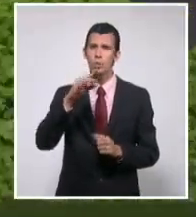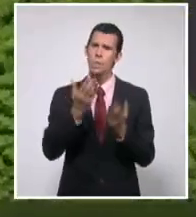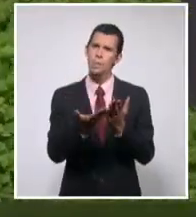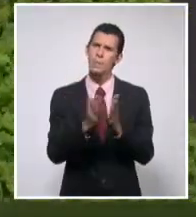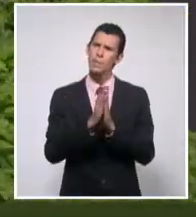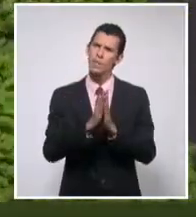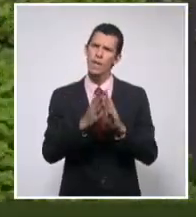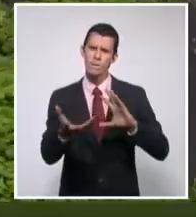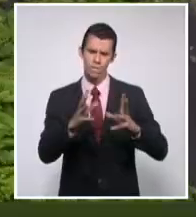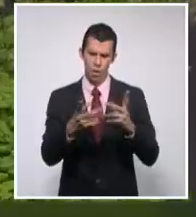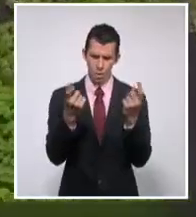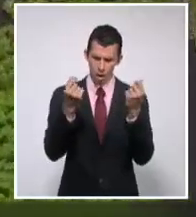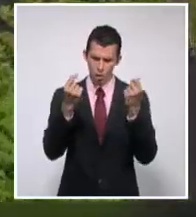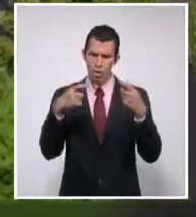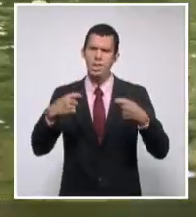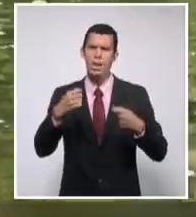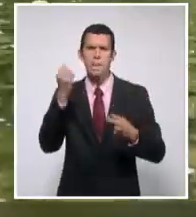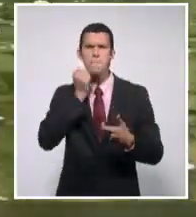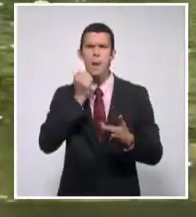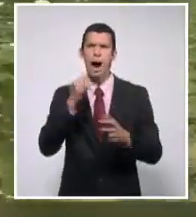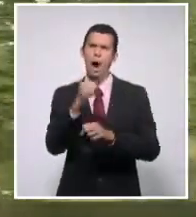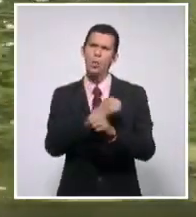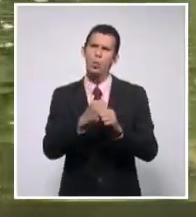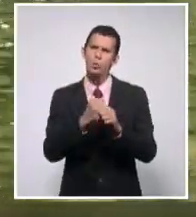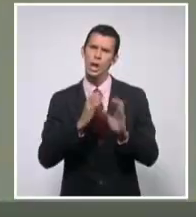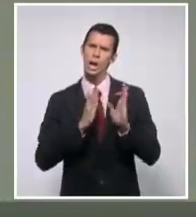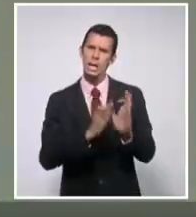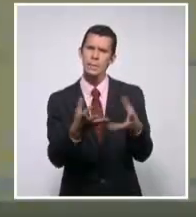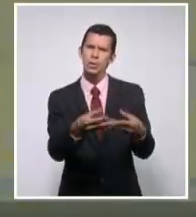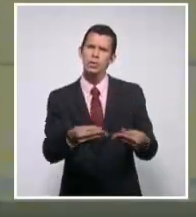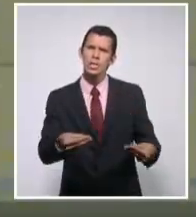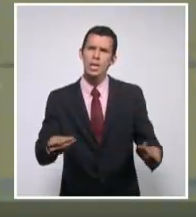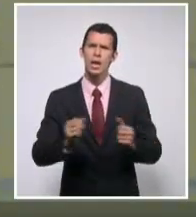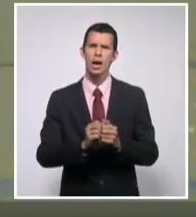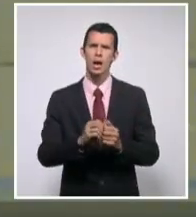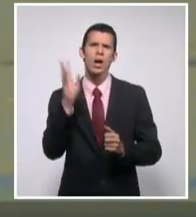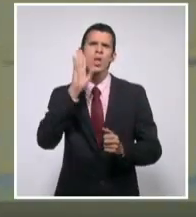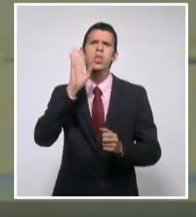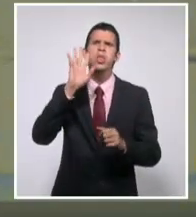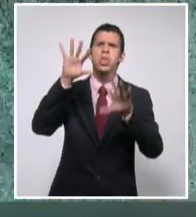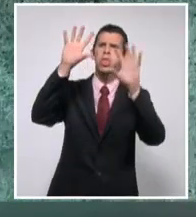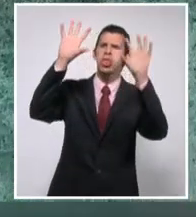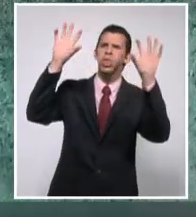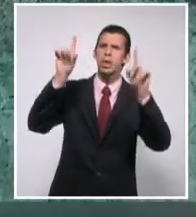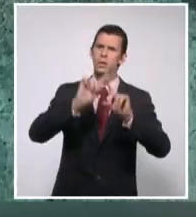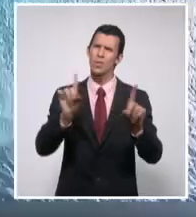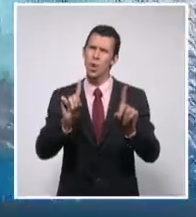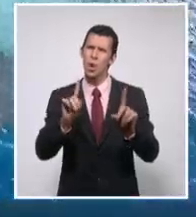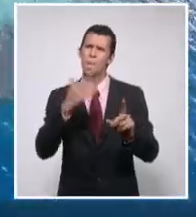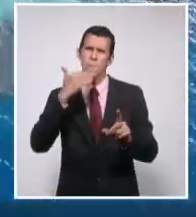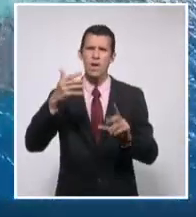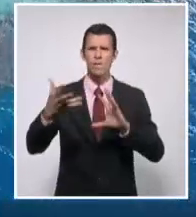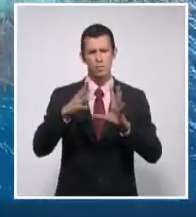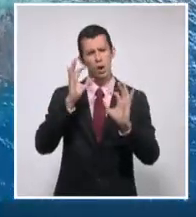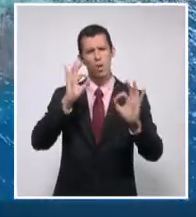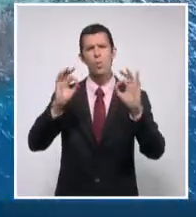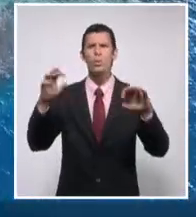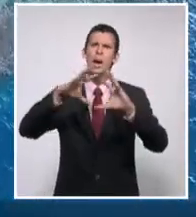un modo de vida más sostenible, que funcione tanto para las personas como para el planeta en